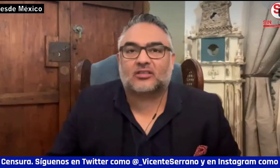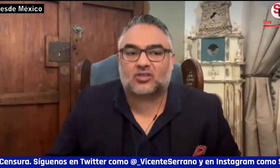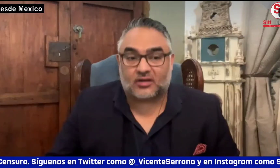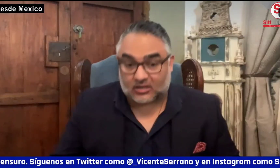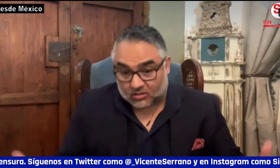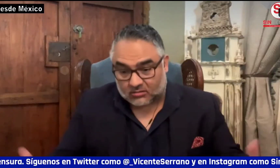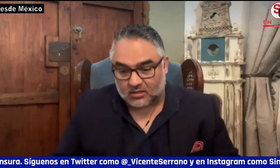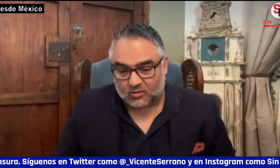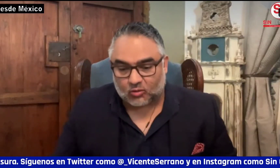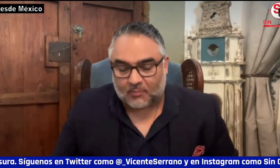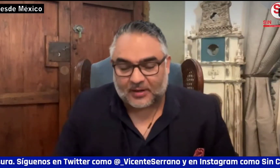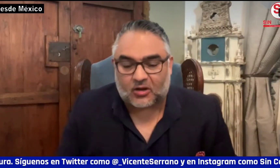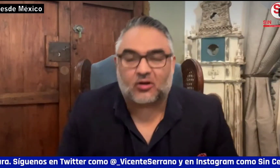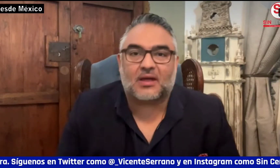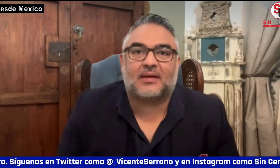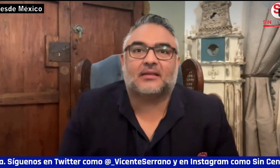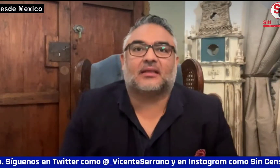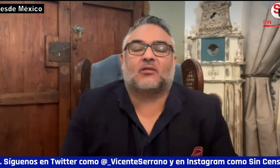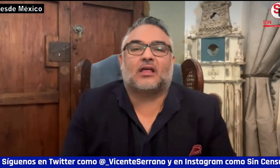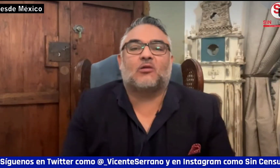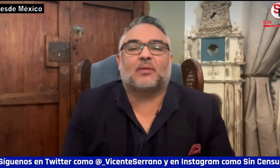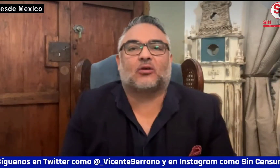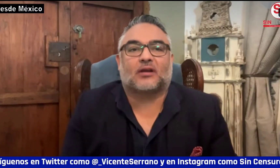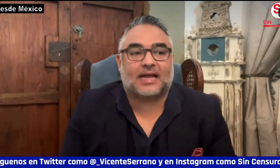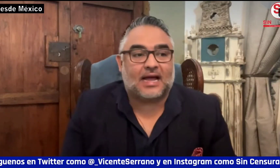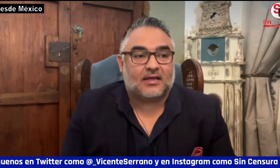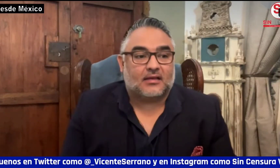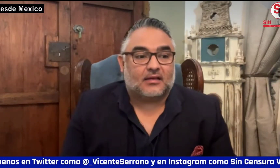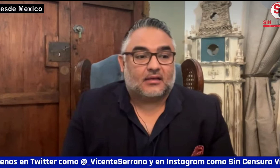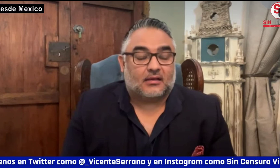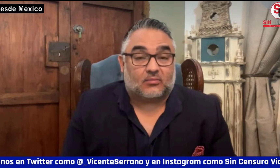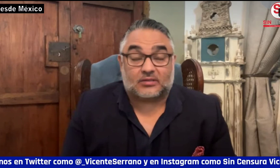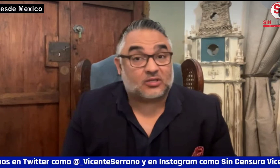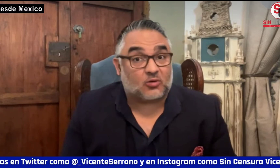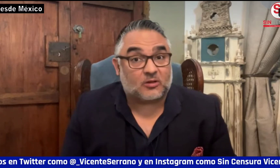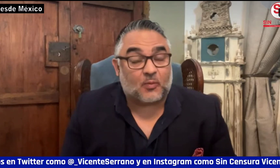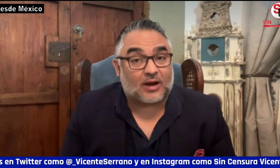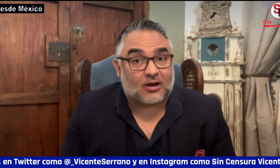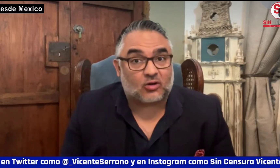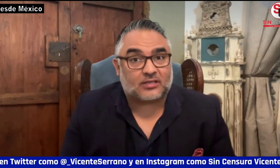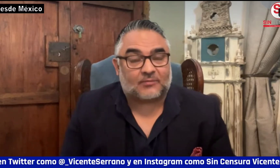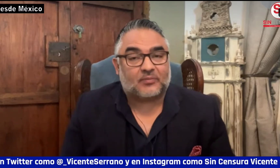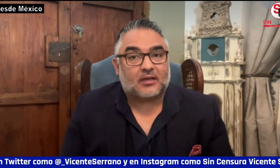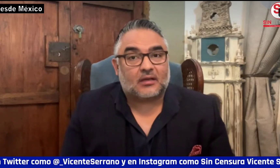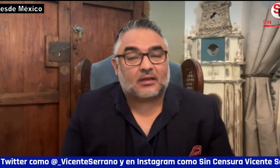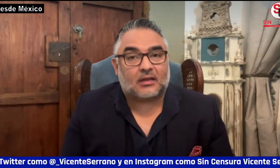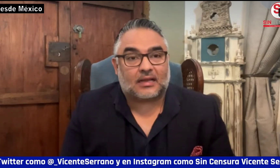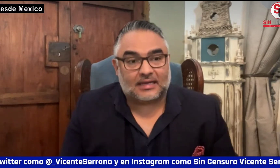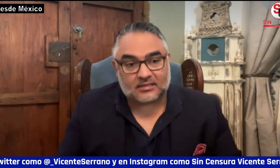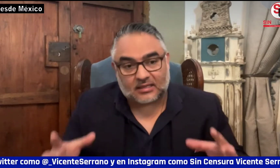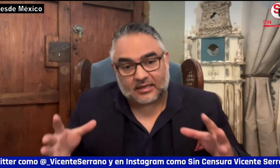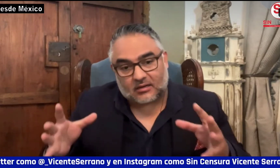una reflexión y con tu opinión, obviamente, Guadalupe Correa, pues esto no es poca cosa.